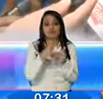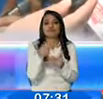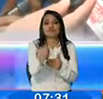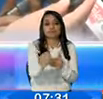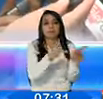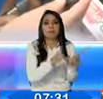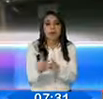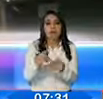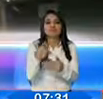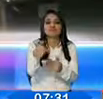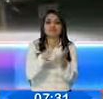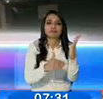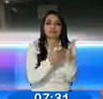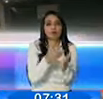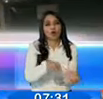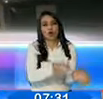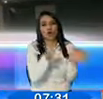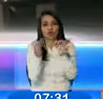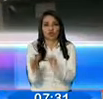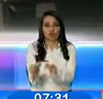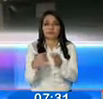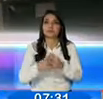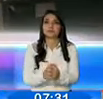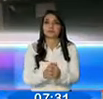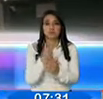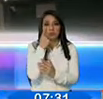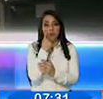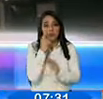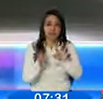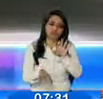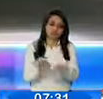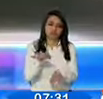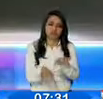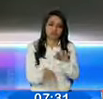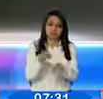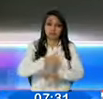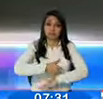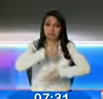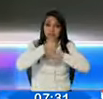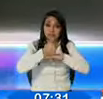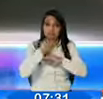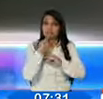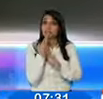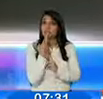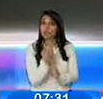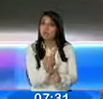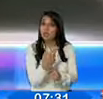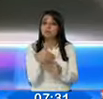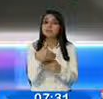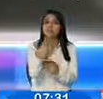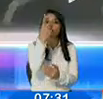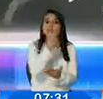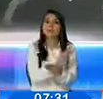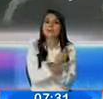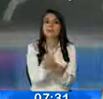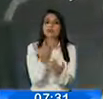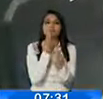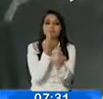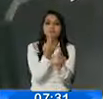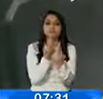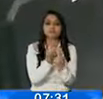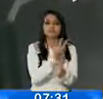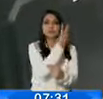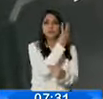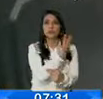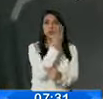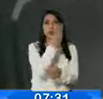porque no comenzó a tiempo. La prueba se realizó de forma digital y según las autoridades los resultados los alumnos podrán revisarlos dentro de 2 semanas en el portal